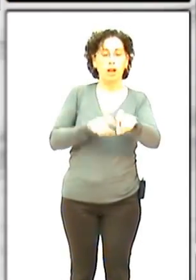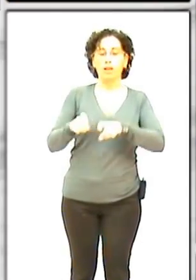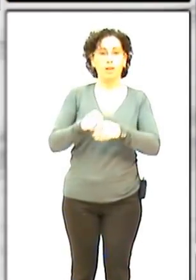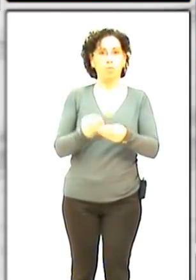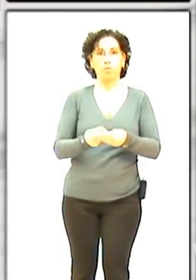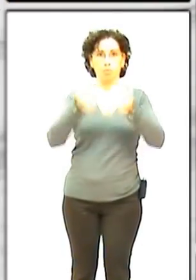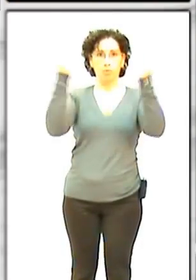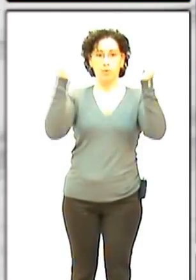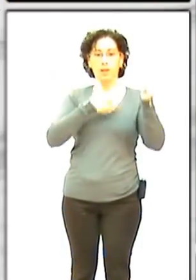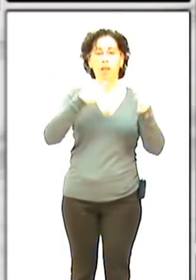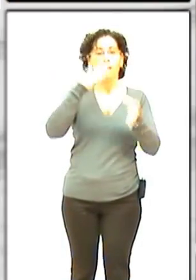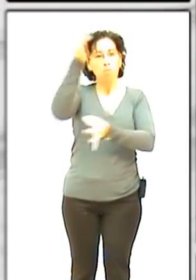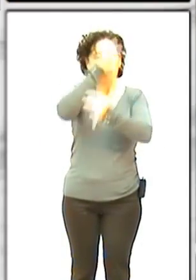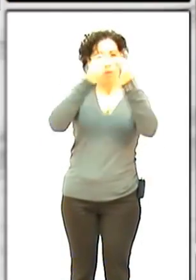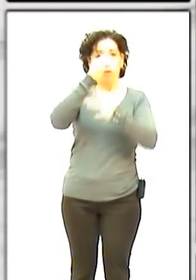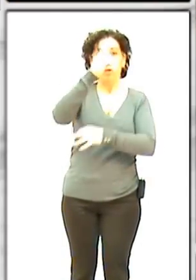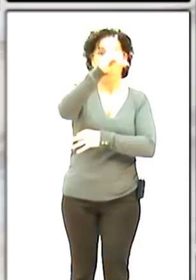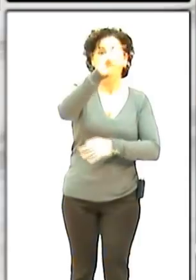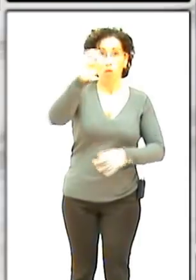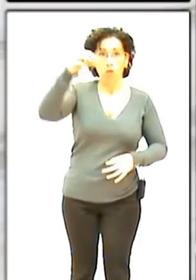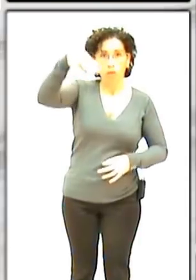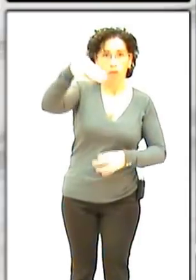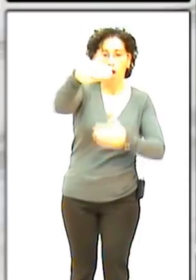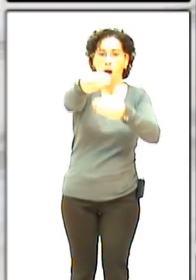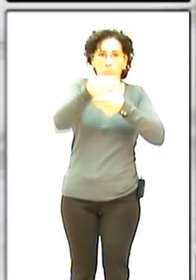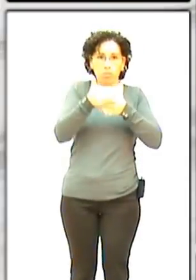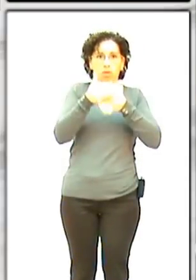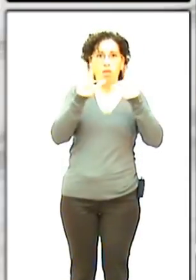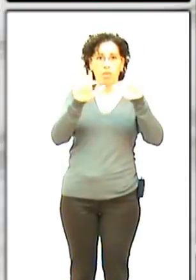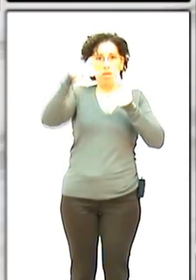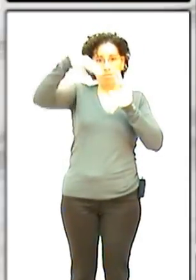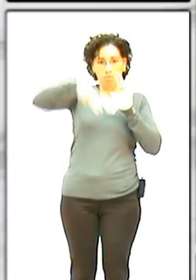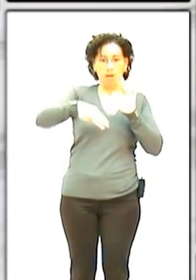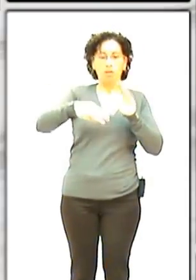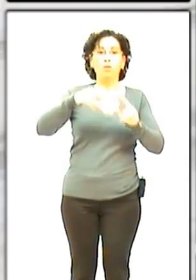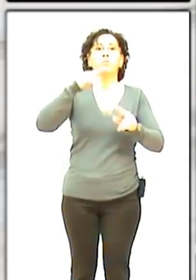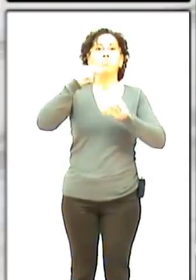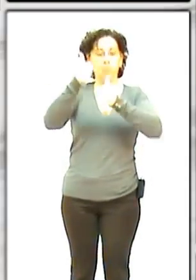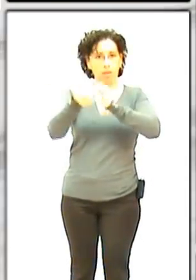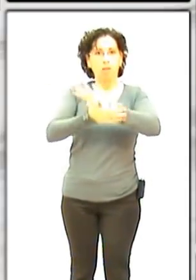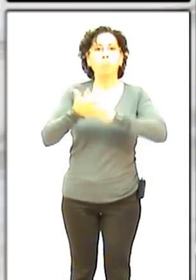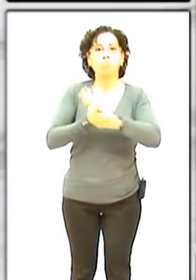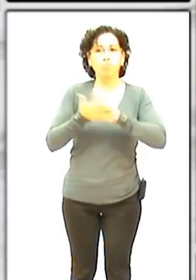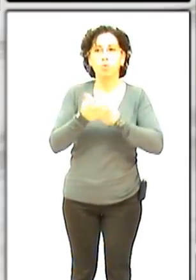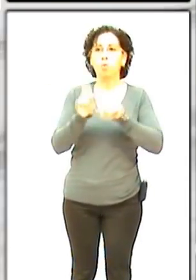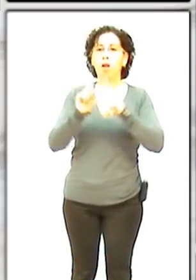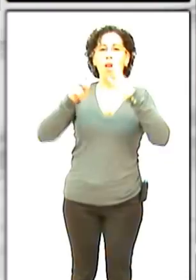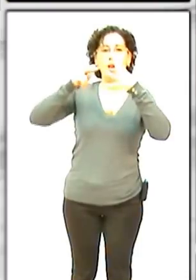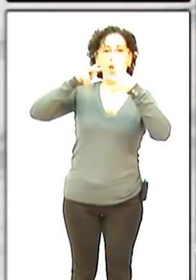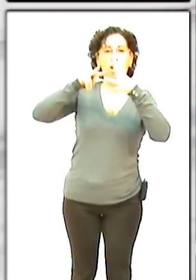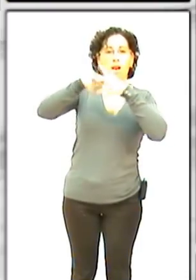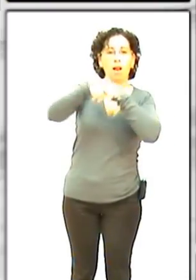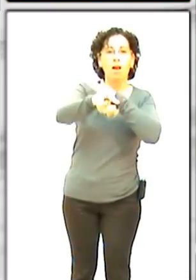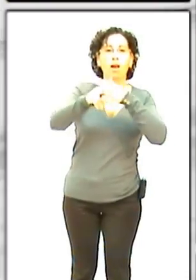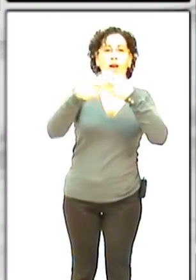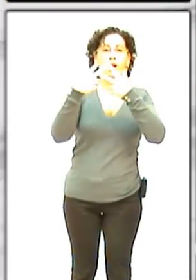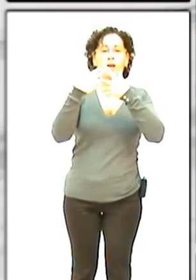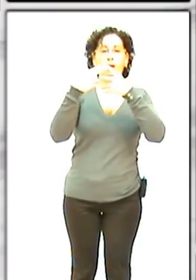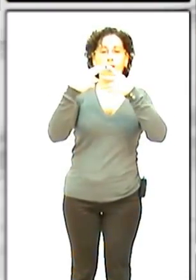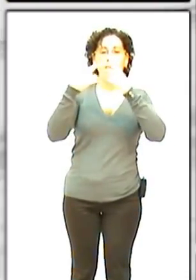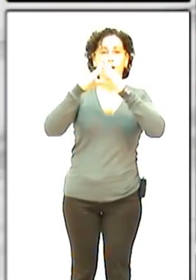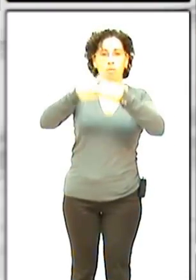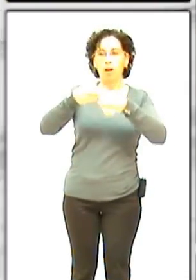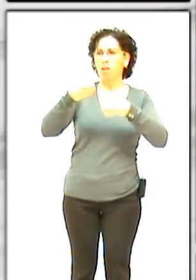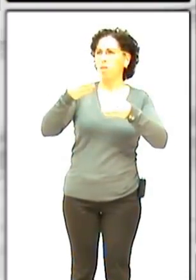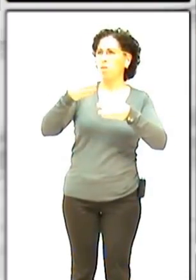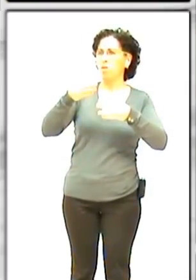los 100 a los 10 metros, se comienza ya a hablar de navegación automatizada y en algunos medios como pueda ser en